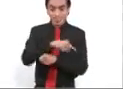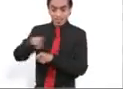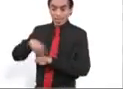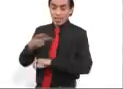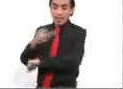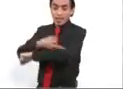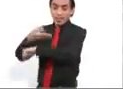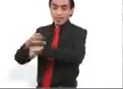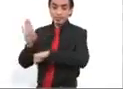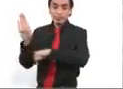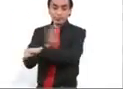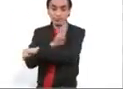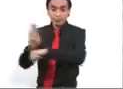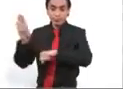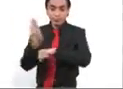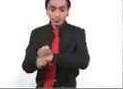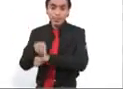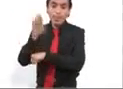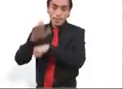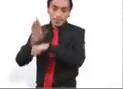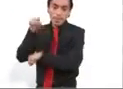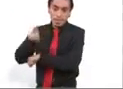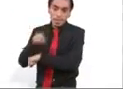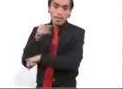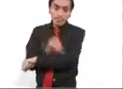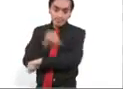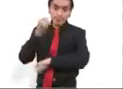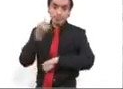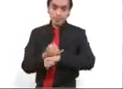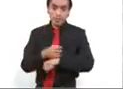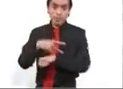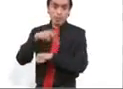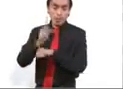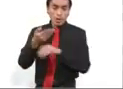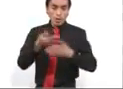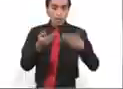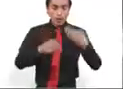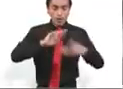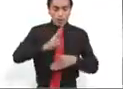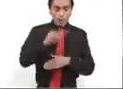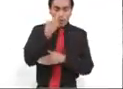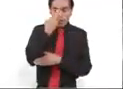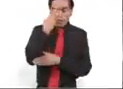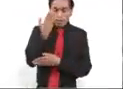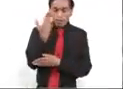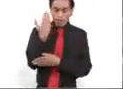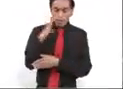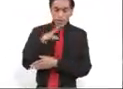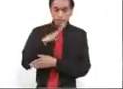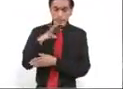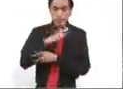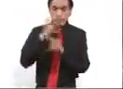las familias, en particular de Iztapalapa, aunque ahora que me subí al transporte había gente de otros lugares